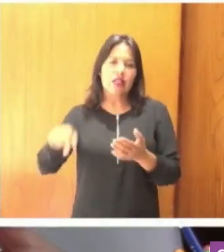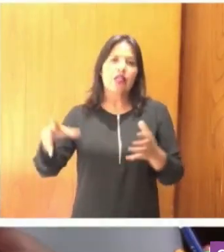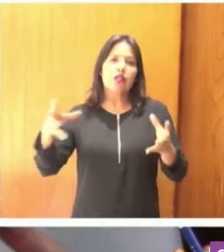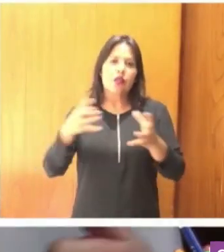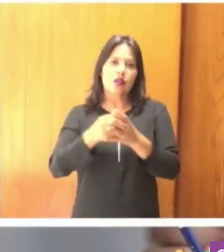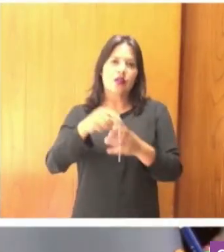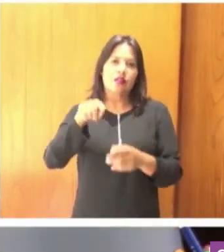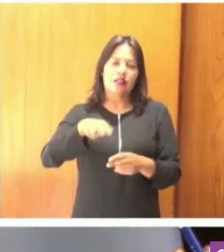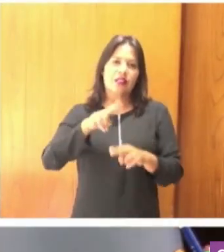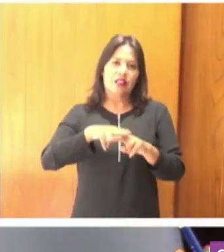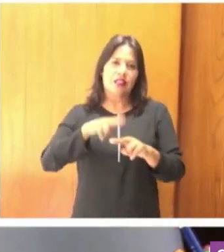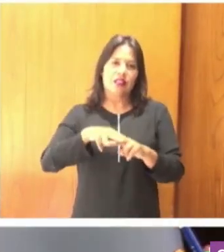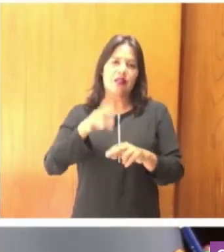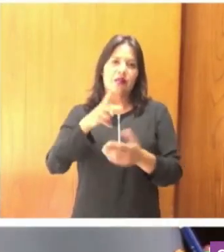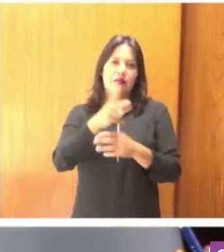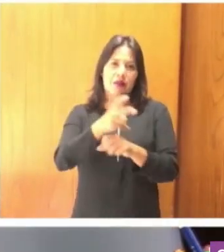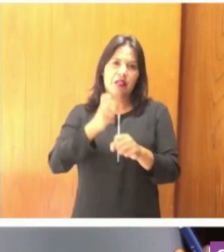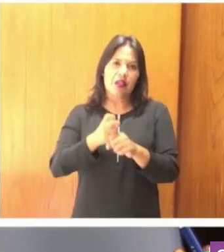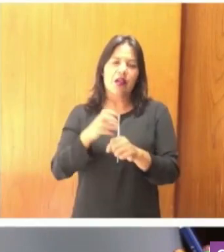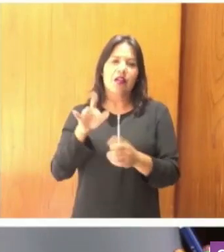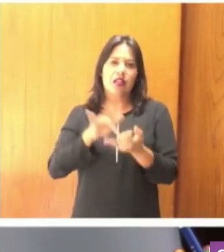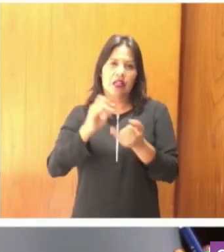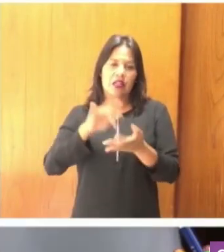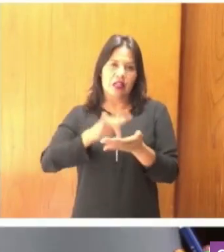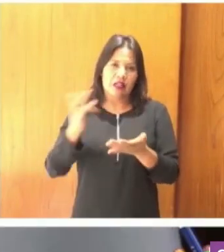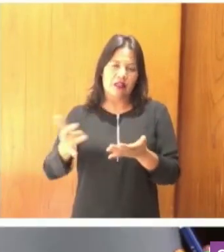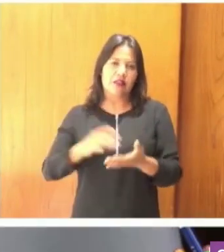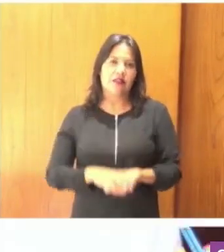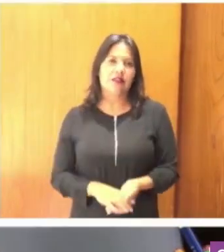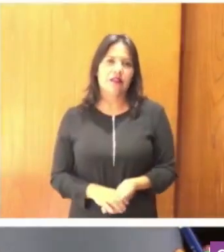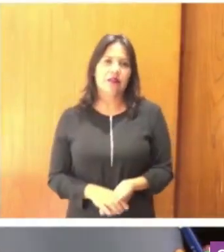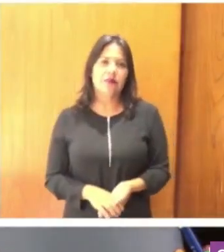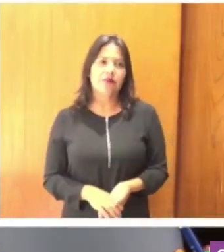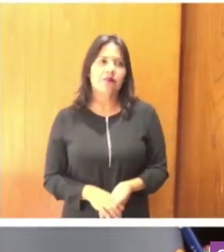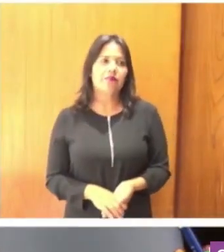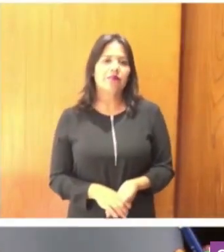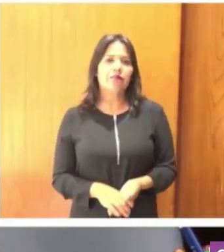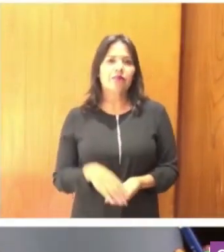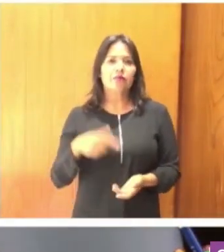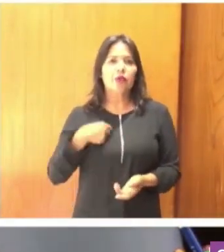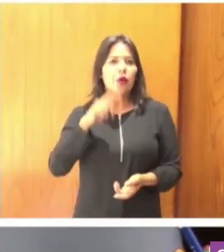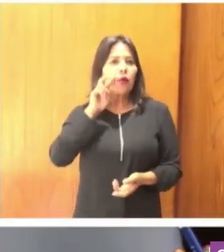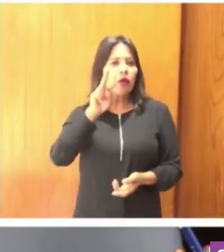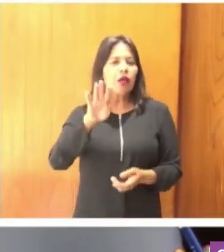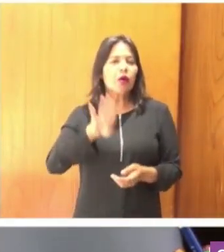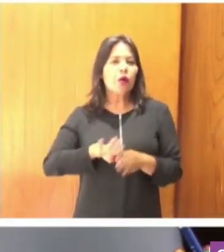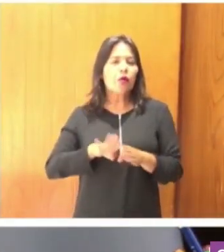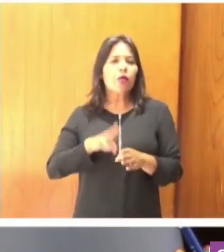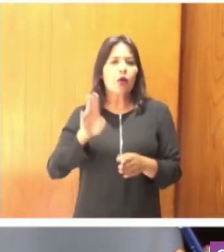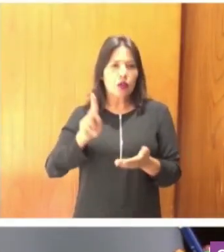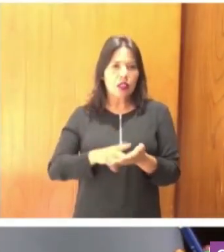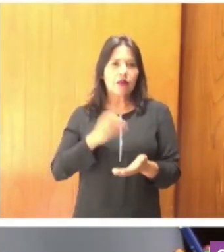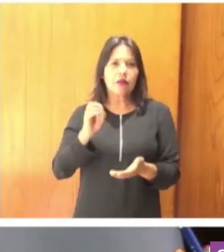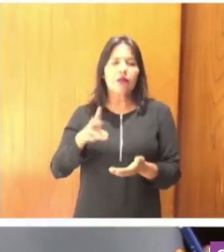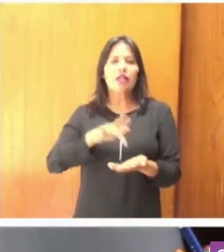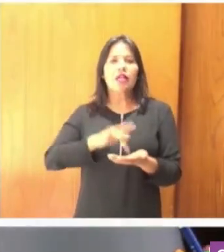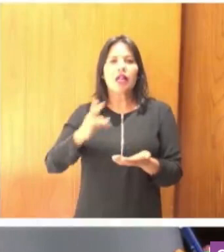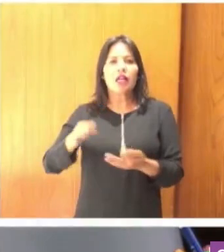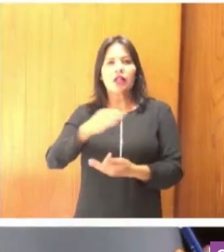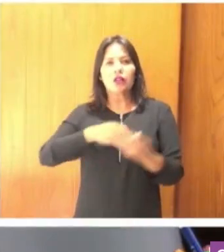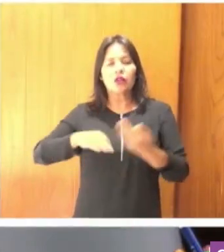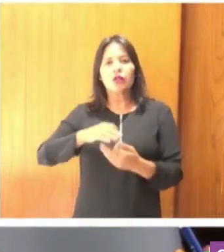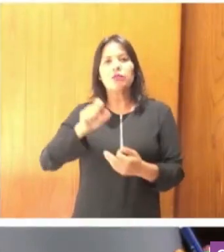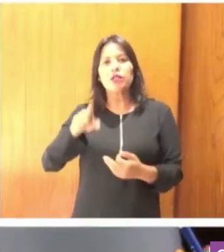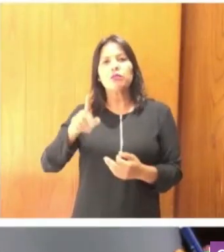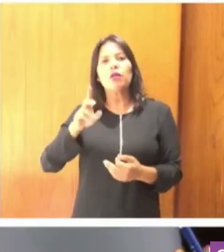usted, secretario, por esta gran oportunidad. No dejo de señalar y de agradecerle al patronato de la Feria del Caballo